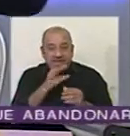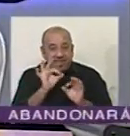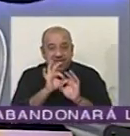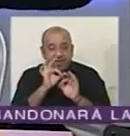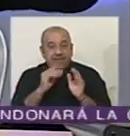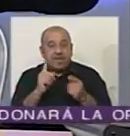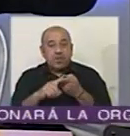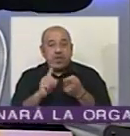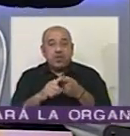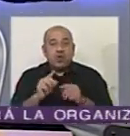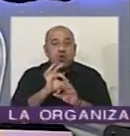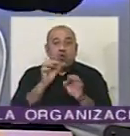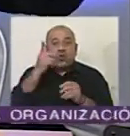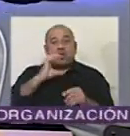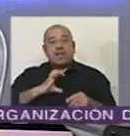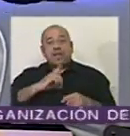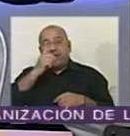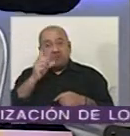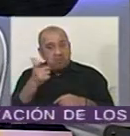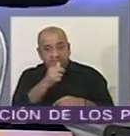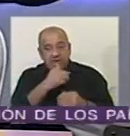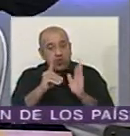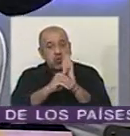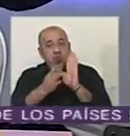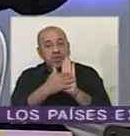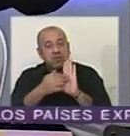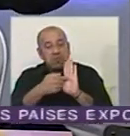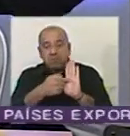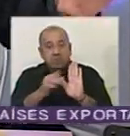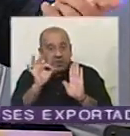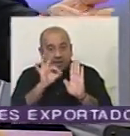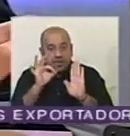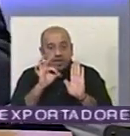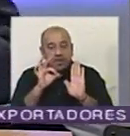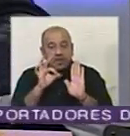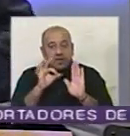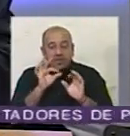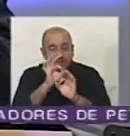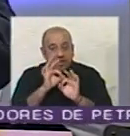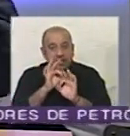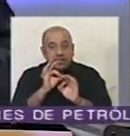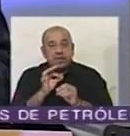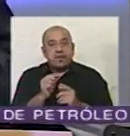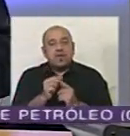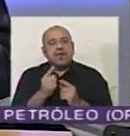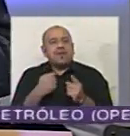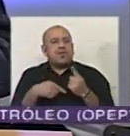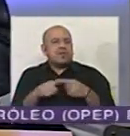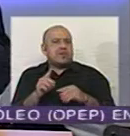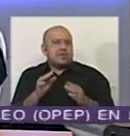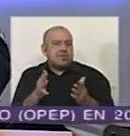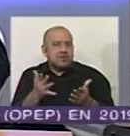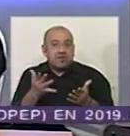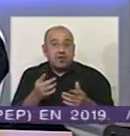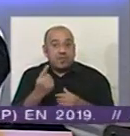la de G7 en Canadá, en el Quebec, que no hubo en junio, creo que fue primero día de junio. Tampoco hubo declaración allí, o sea que, y el anfitrión